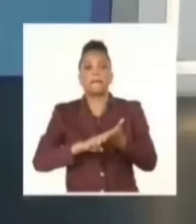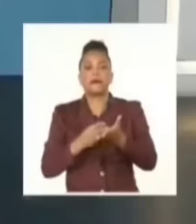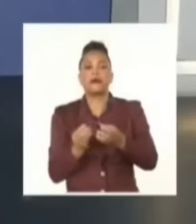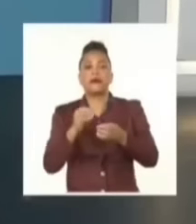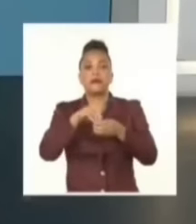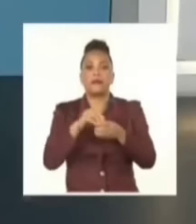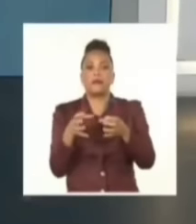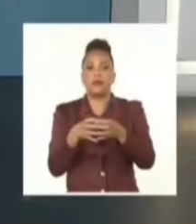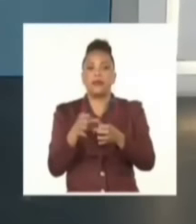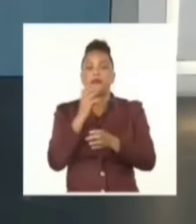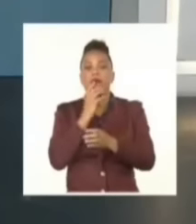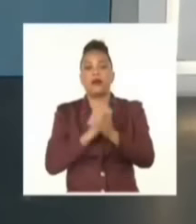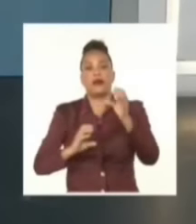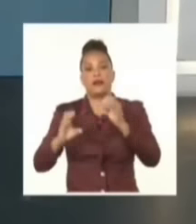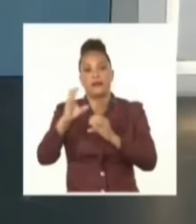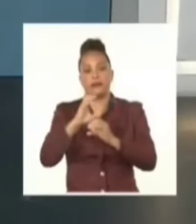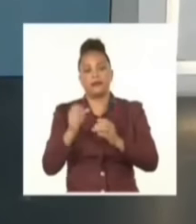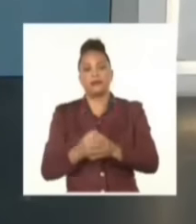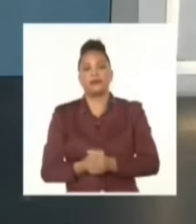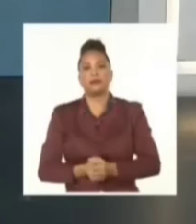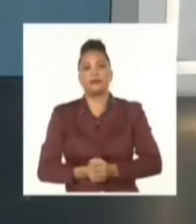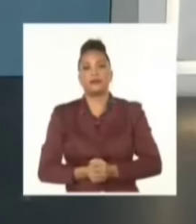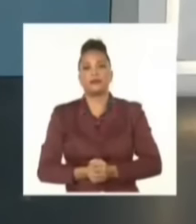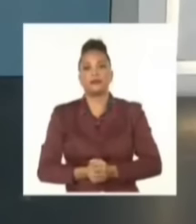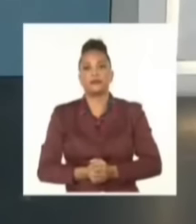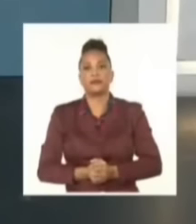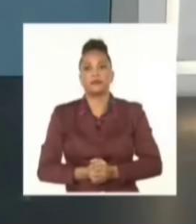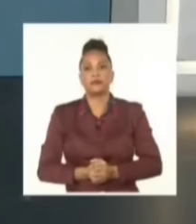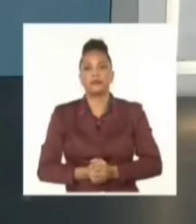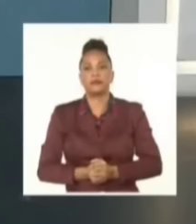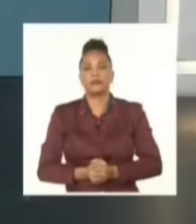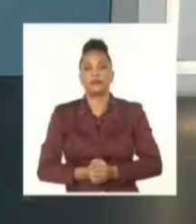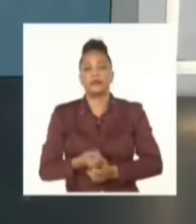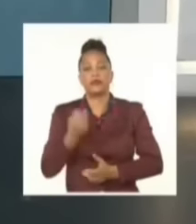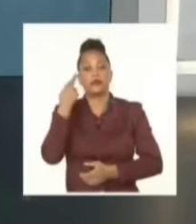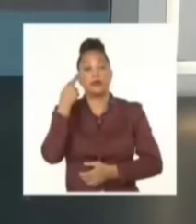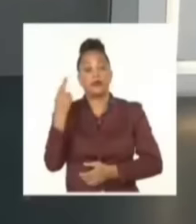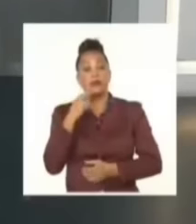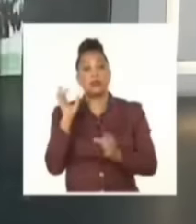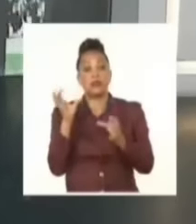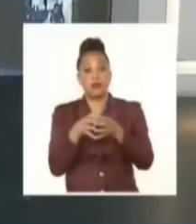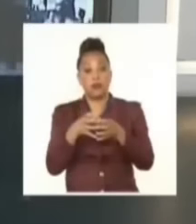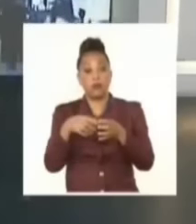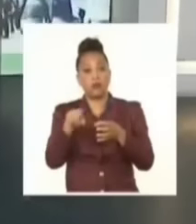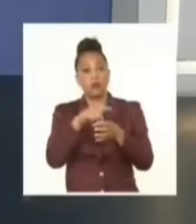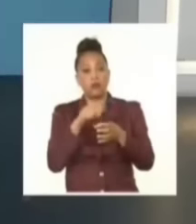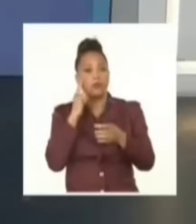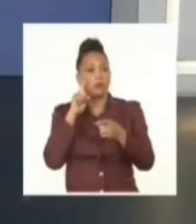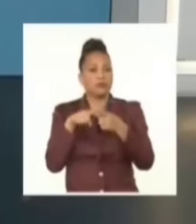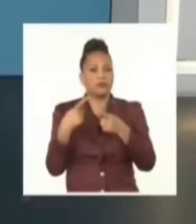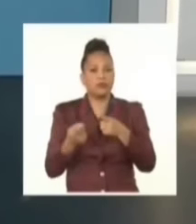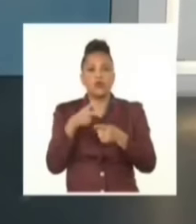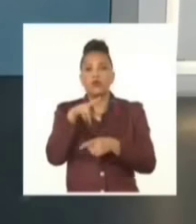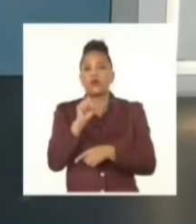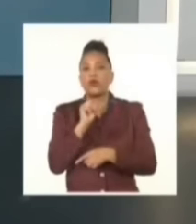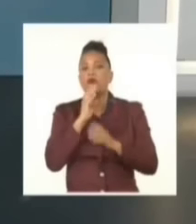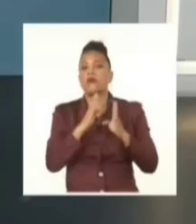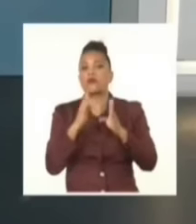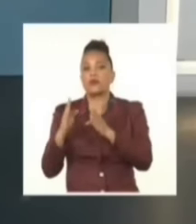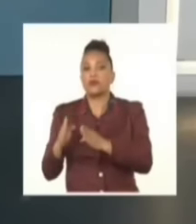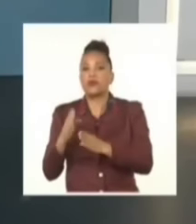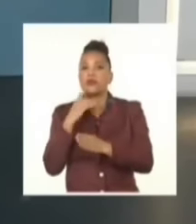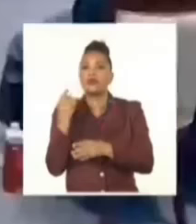tanto medios rusos como despachos del propio mecanismo de integración recordemos que el mencionado grupo aboga por el nuevo orden económico internacional más